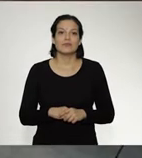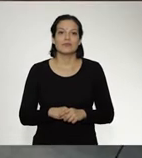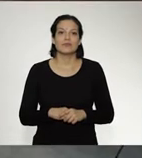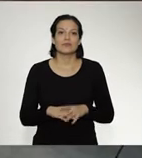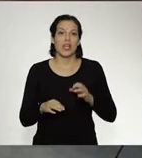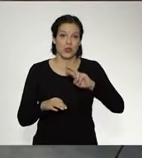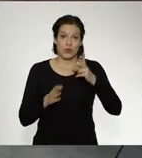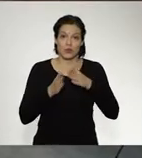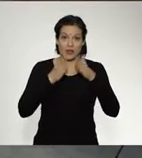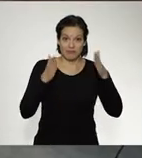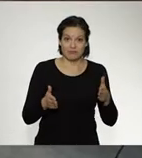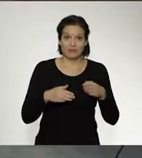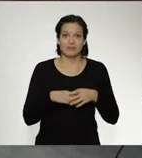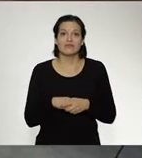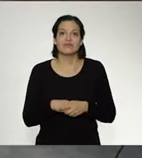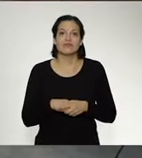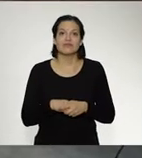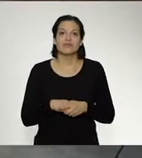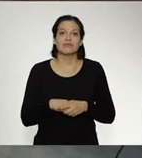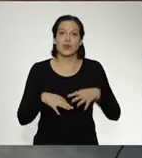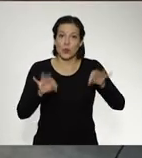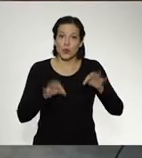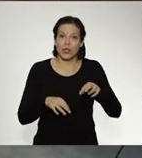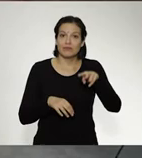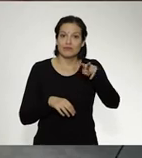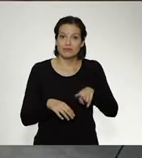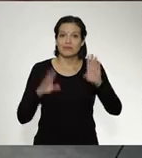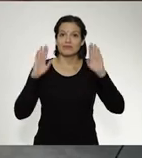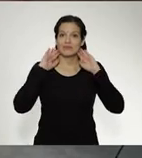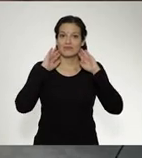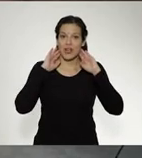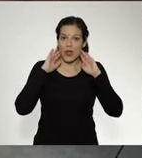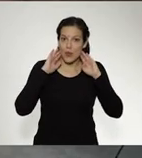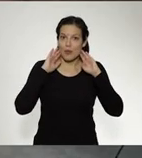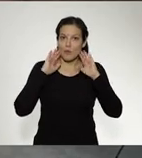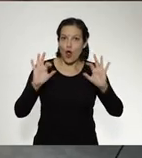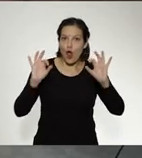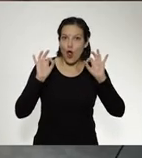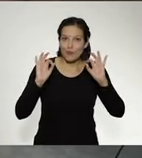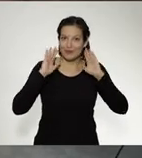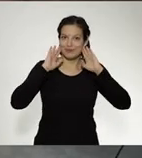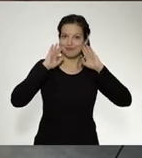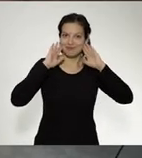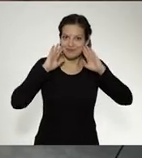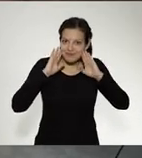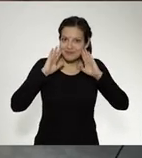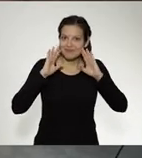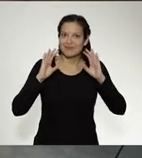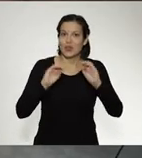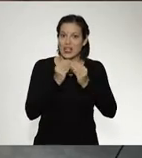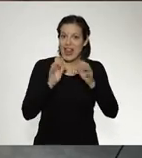Segunda parte de la rutina, arrancamos en la toalla, abdominales, ¿sí?, completos, hasta arriba,